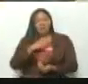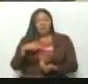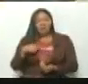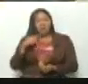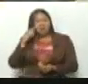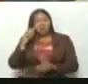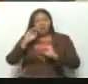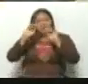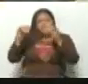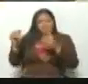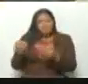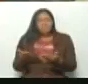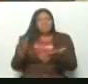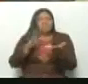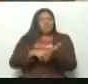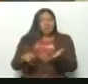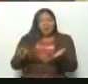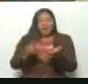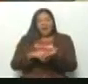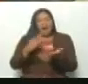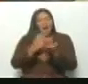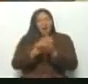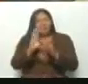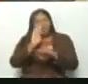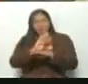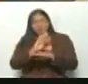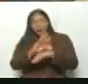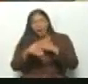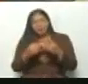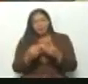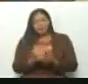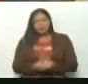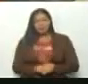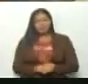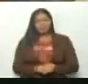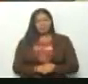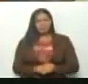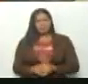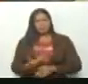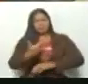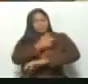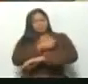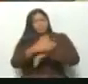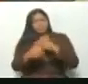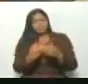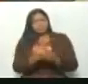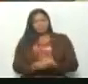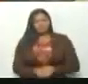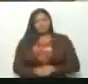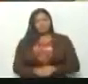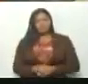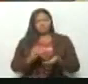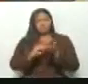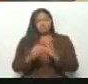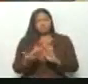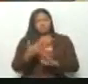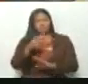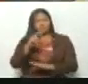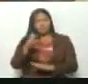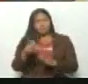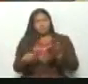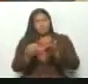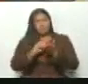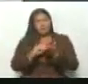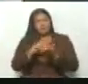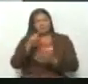hemos hecho ese llamado constante al cuidado, al respetar las medidas y a la vacunación. ¿Se colocaría un refuerzo